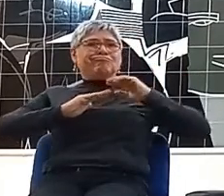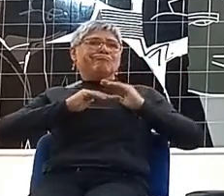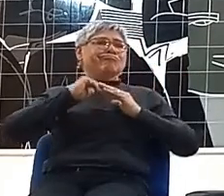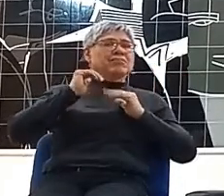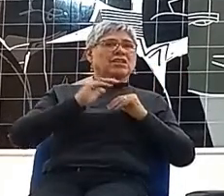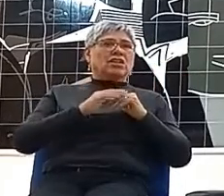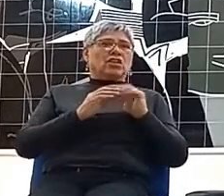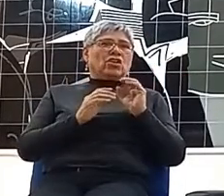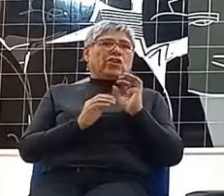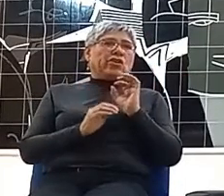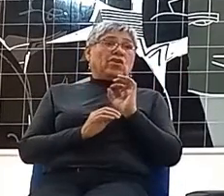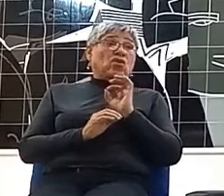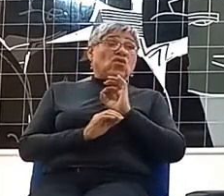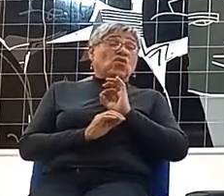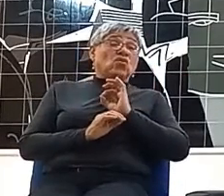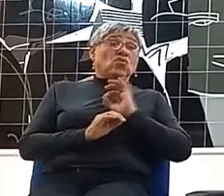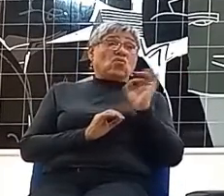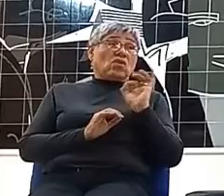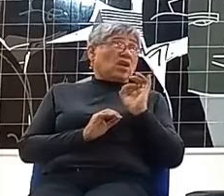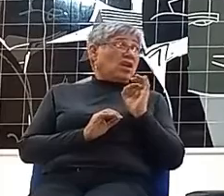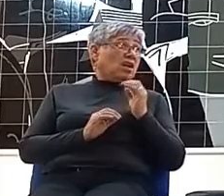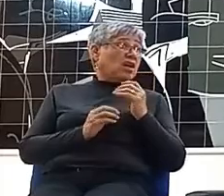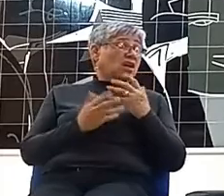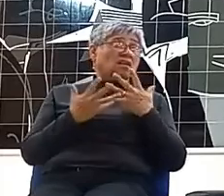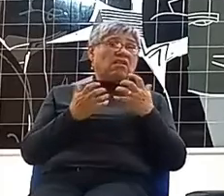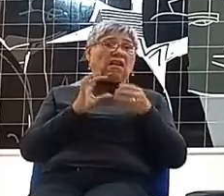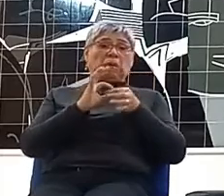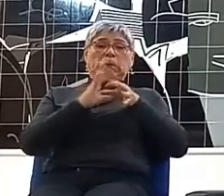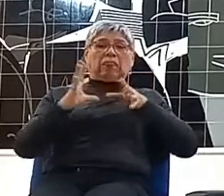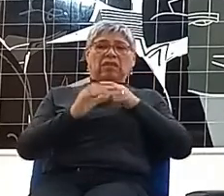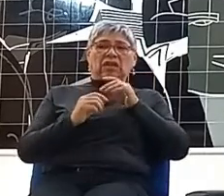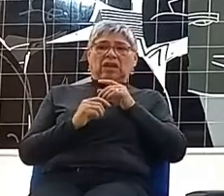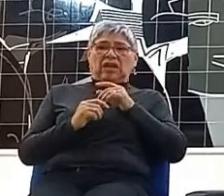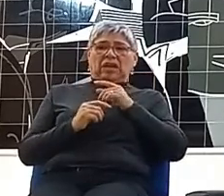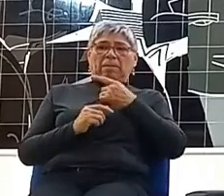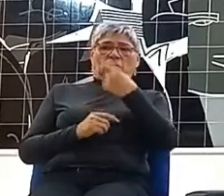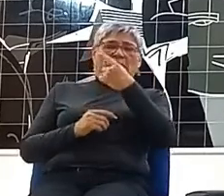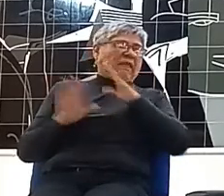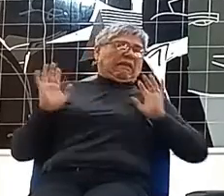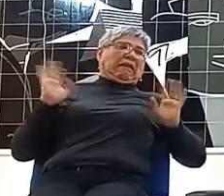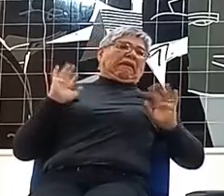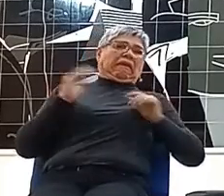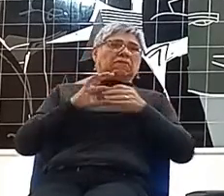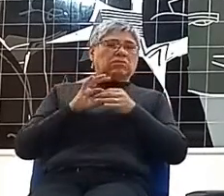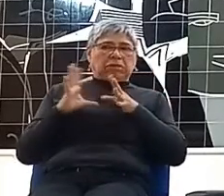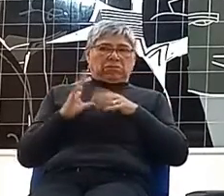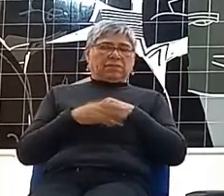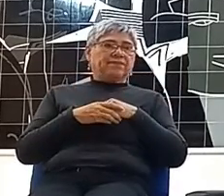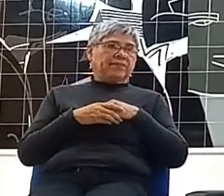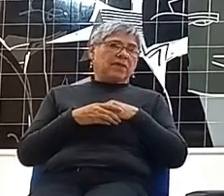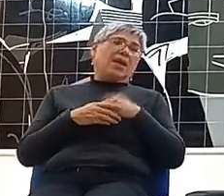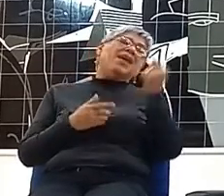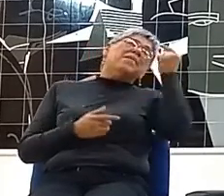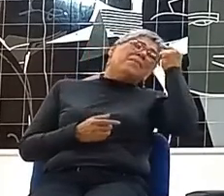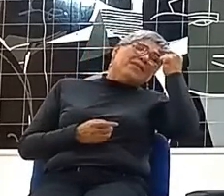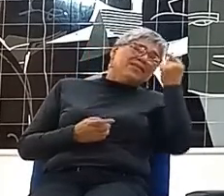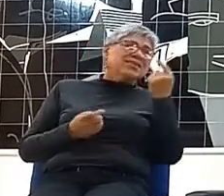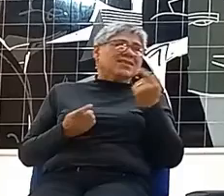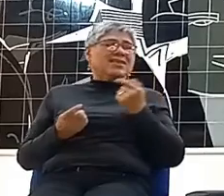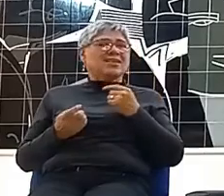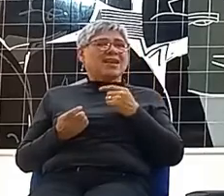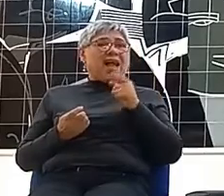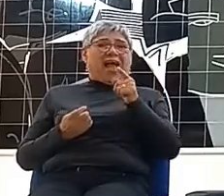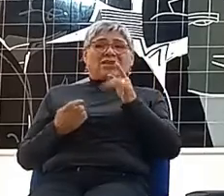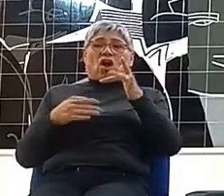escritor que de alguna manera se desliga del ejercicio de la política pensando que eso le